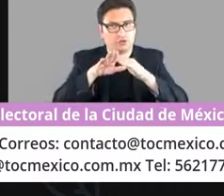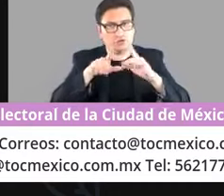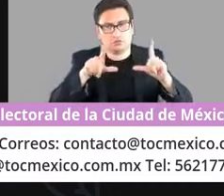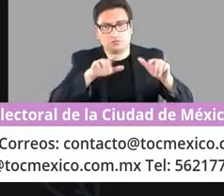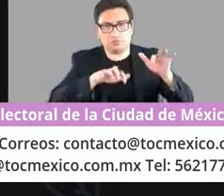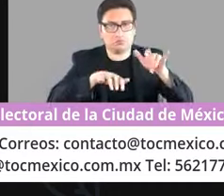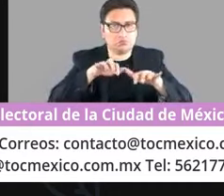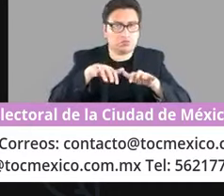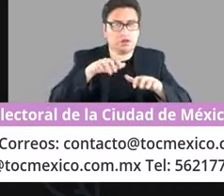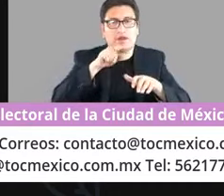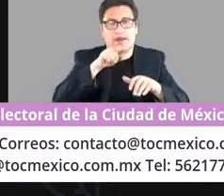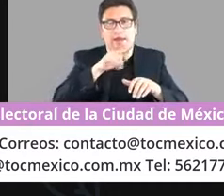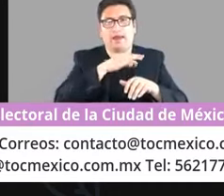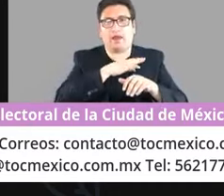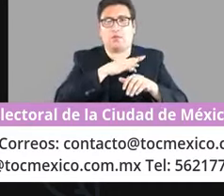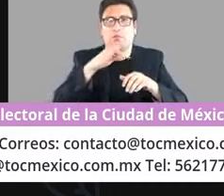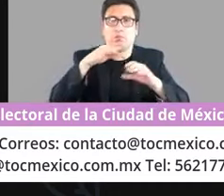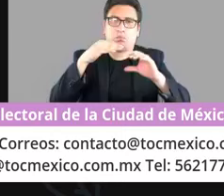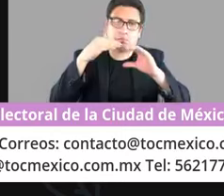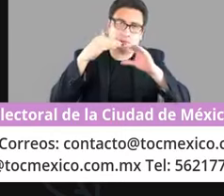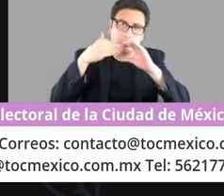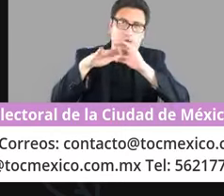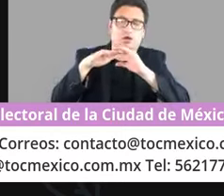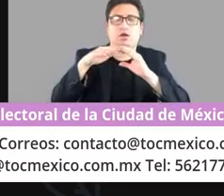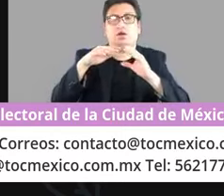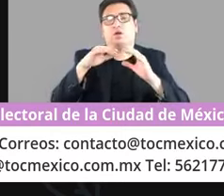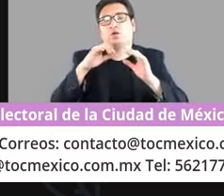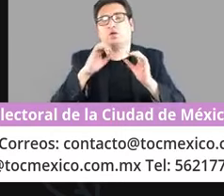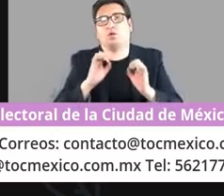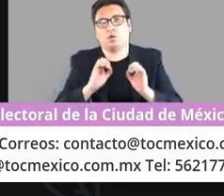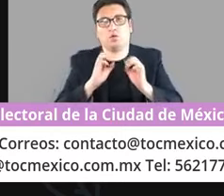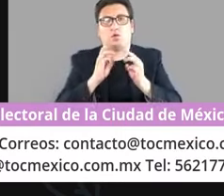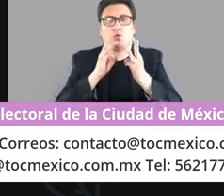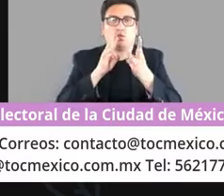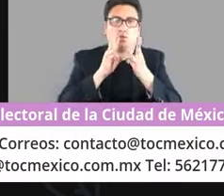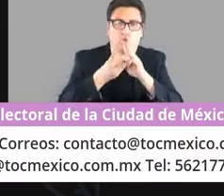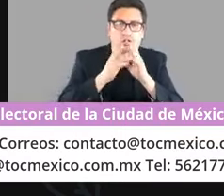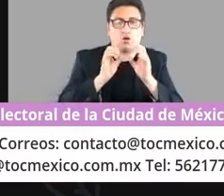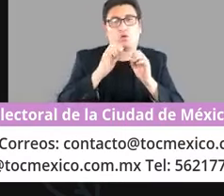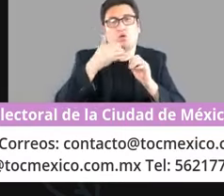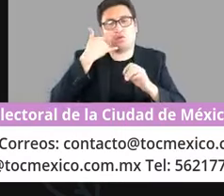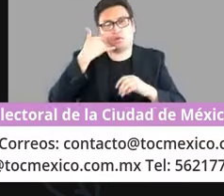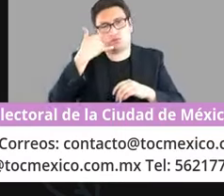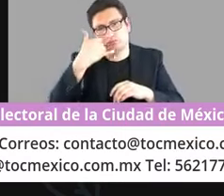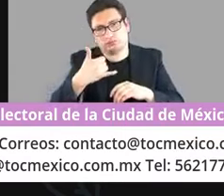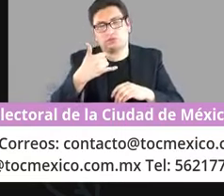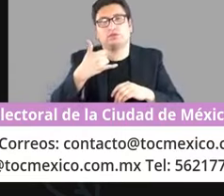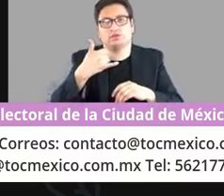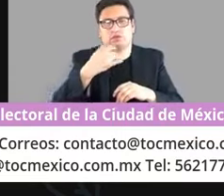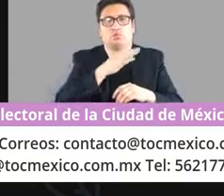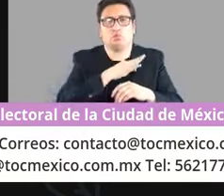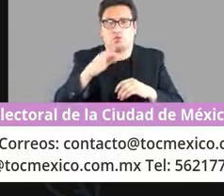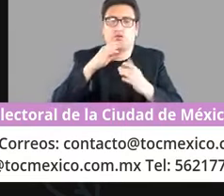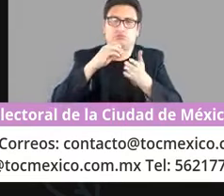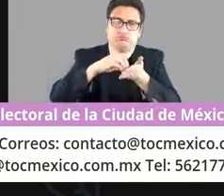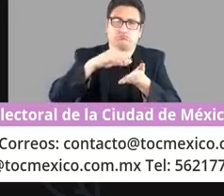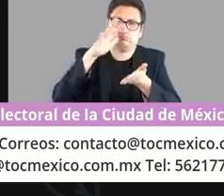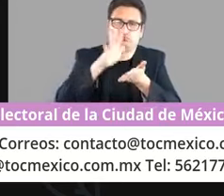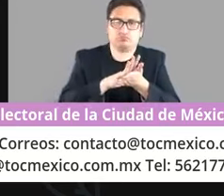pueden ahora sí que mandar un correo o mandar un WhatsApp o hablar ahí y pueden hacer una cita